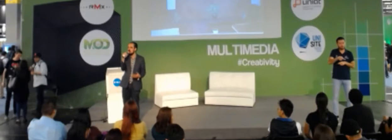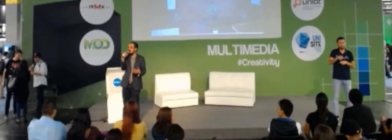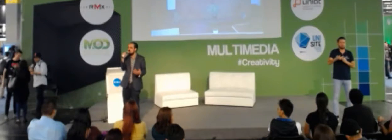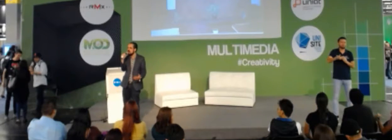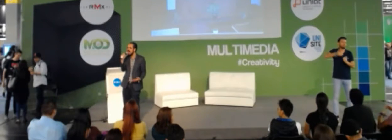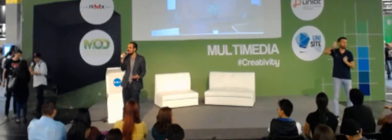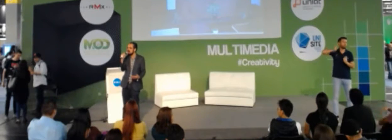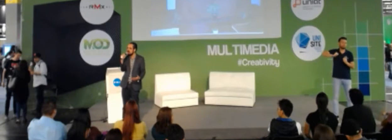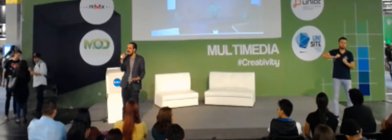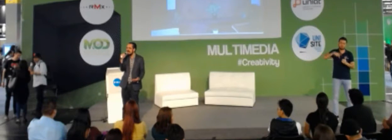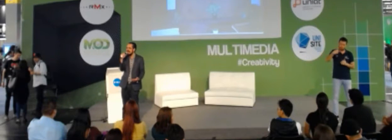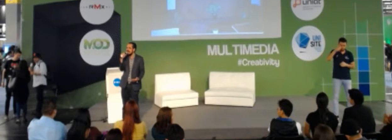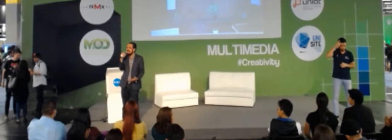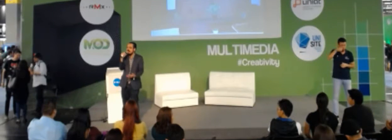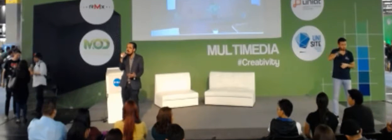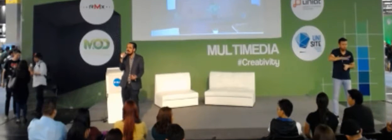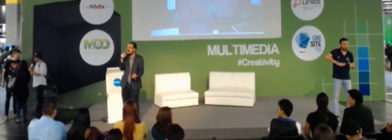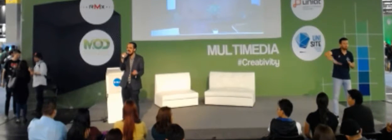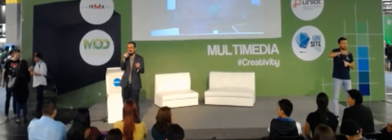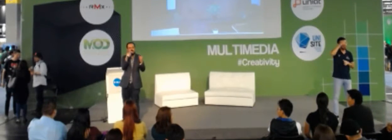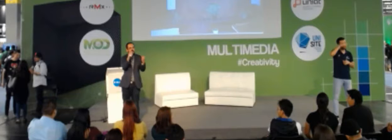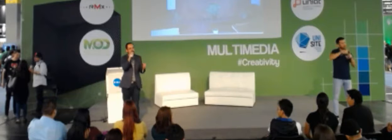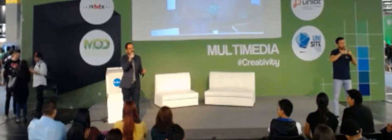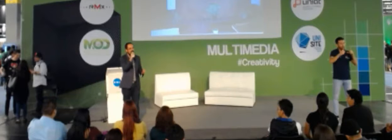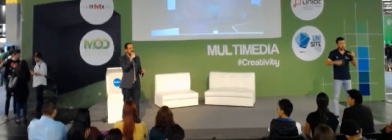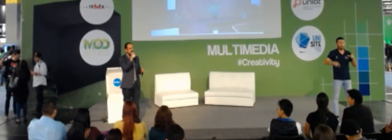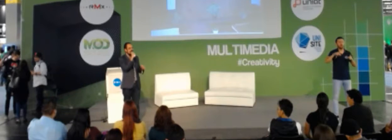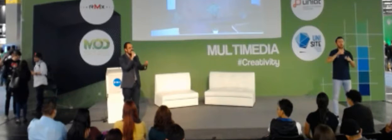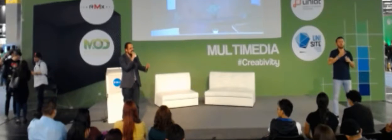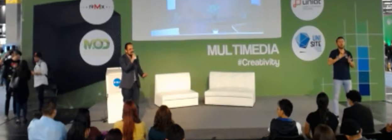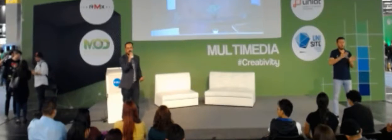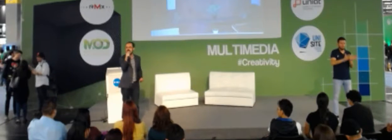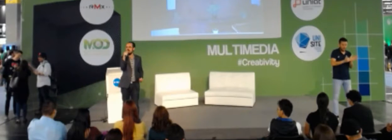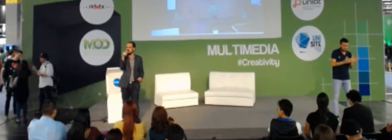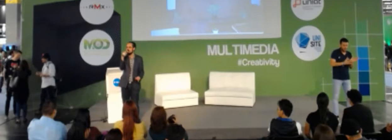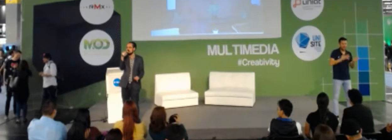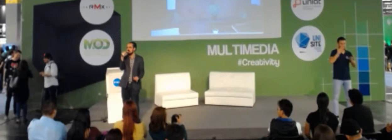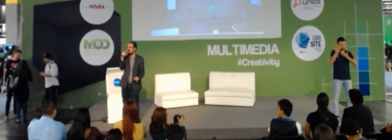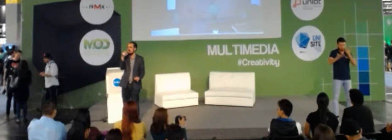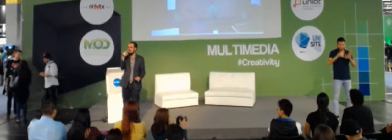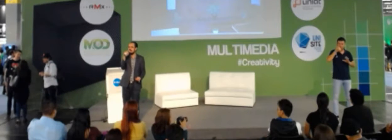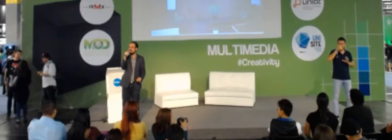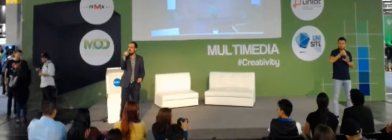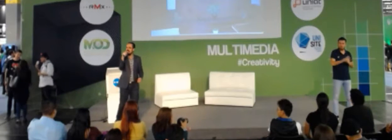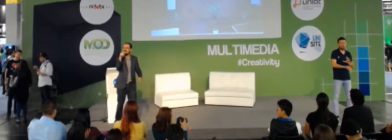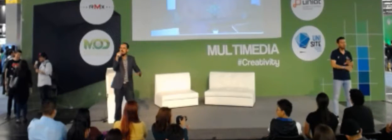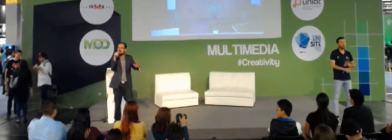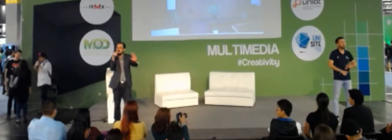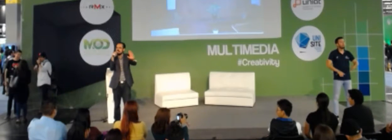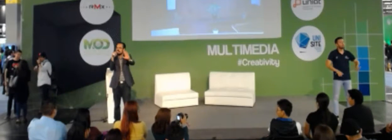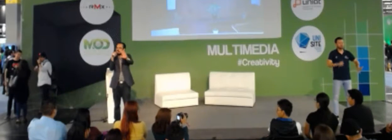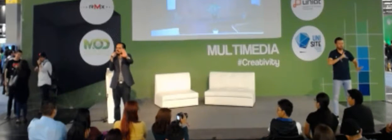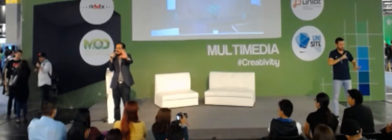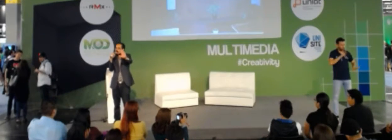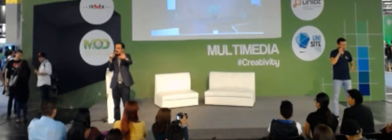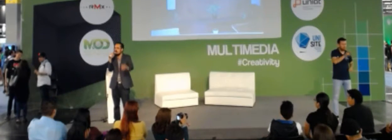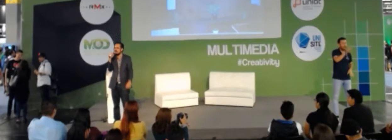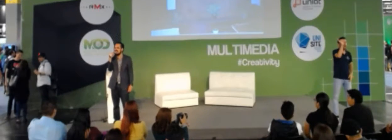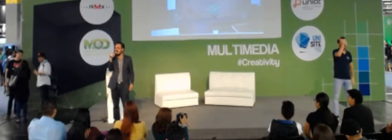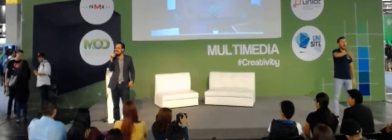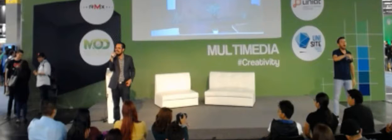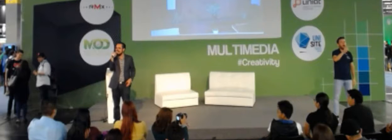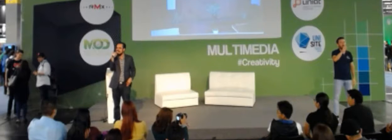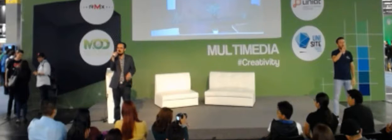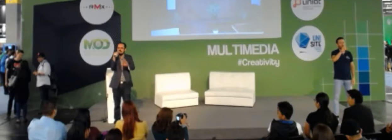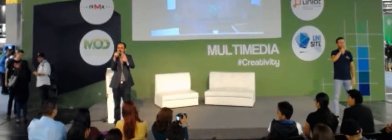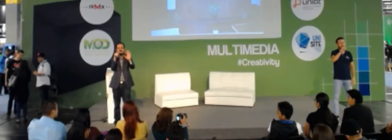lingüístico, cultural, social, que no está ni documentado ni estudiado y que solamente lo vemos en el noticiario de Lolita